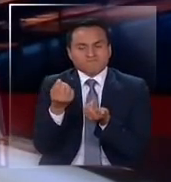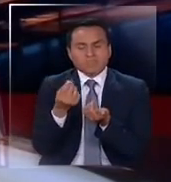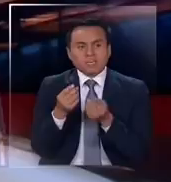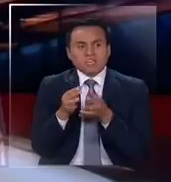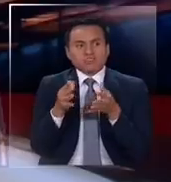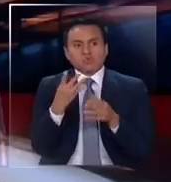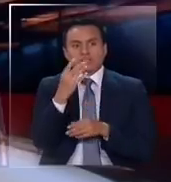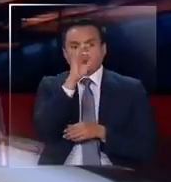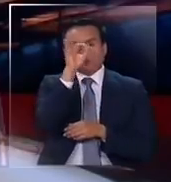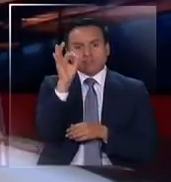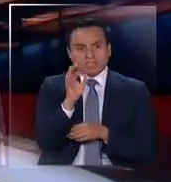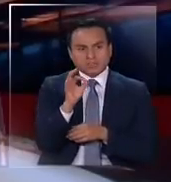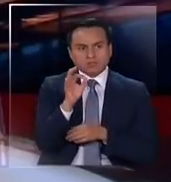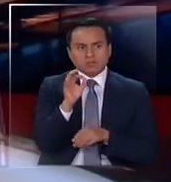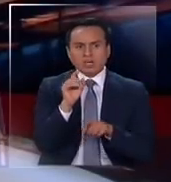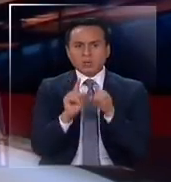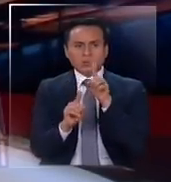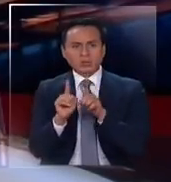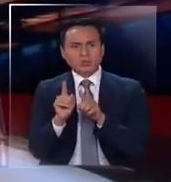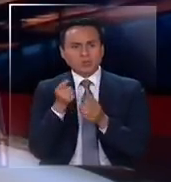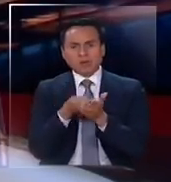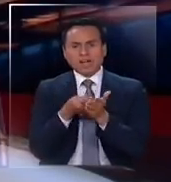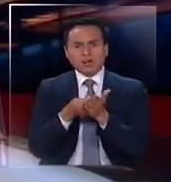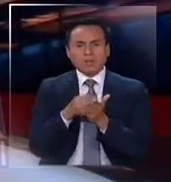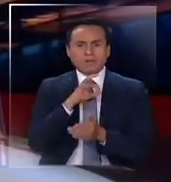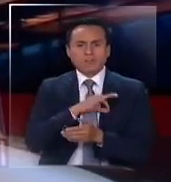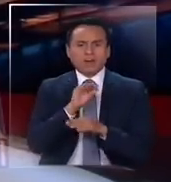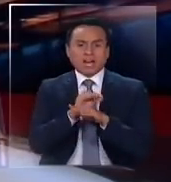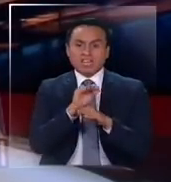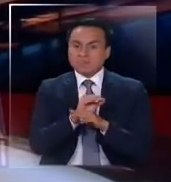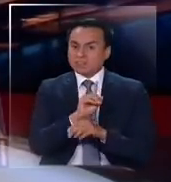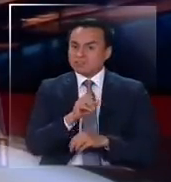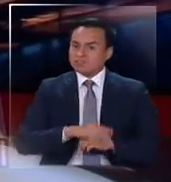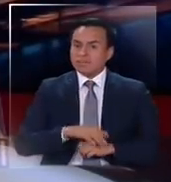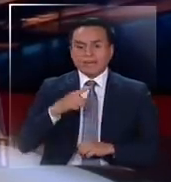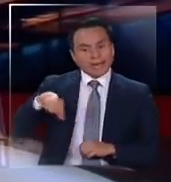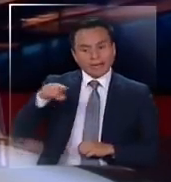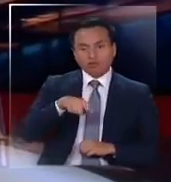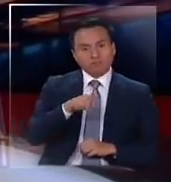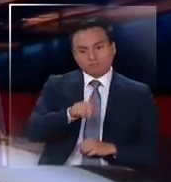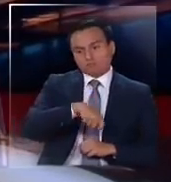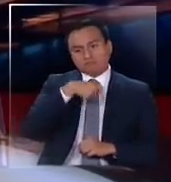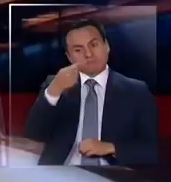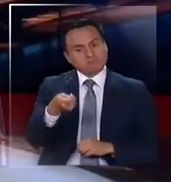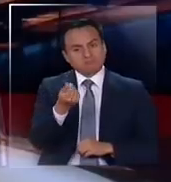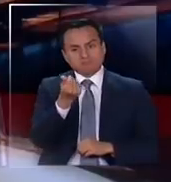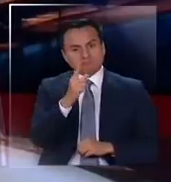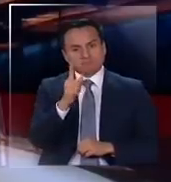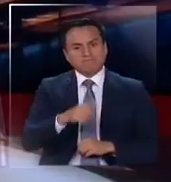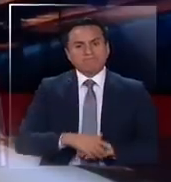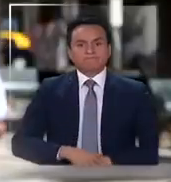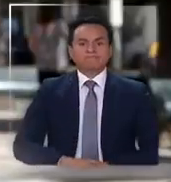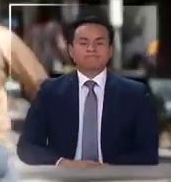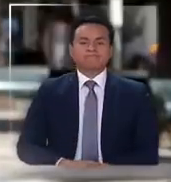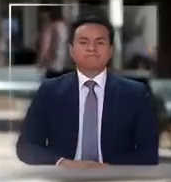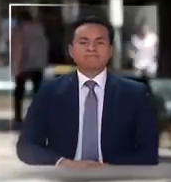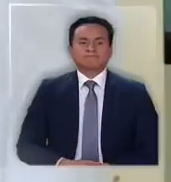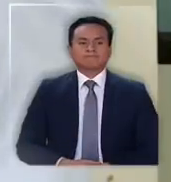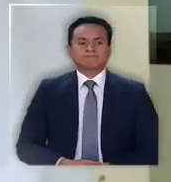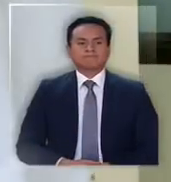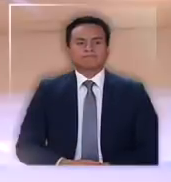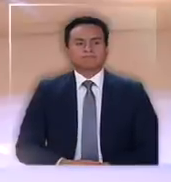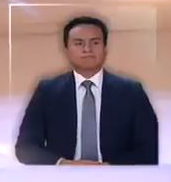creció un 40% en aquellos que no pagaron pensiones de alimentos. Ellos no van a tener la famosa devolución.